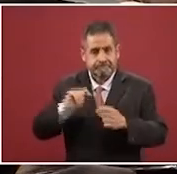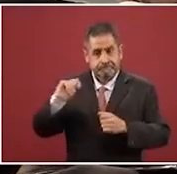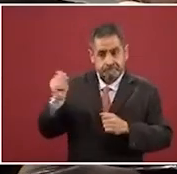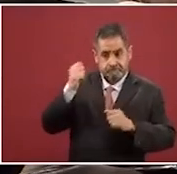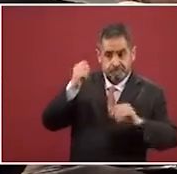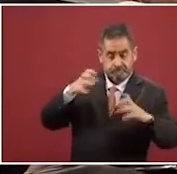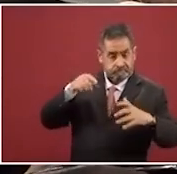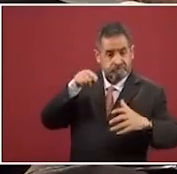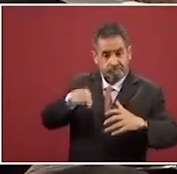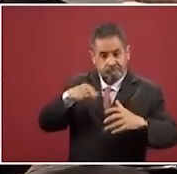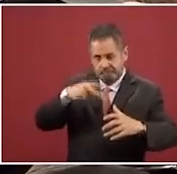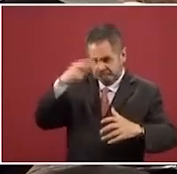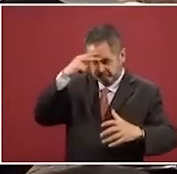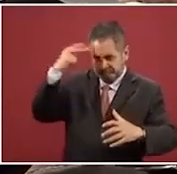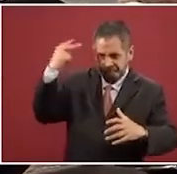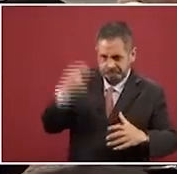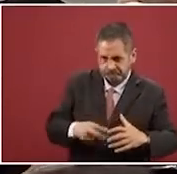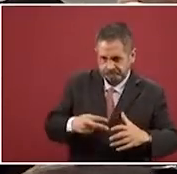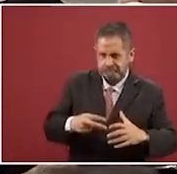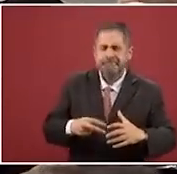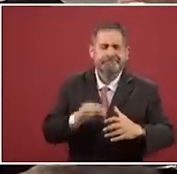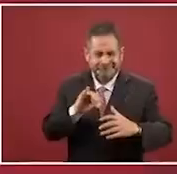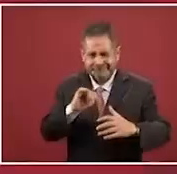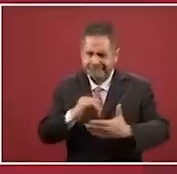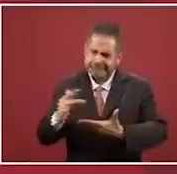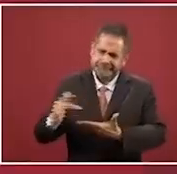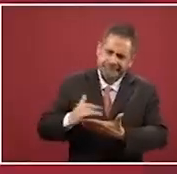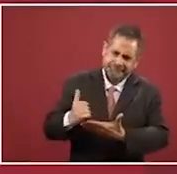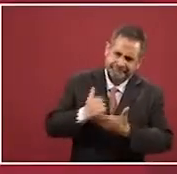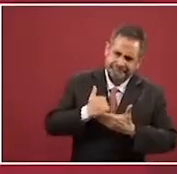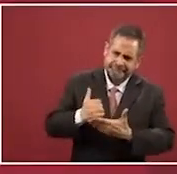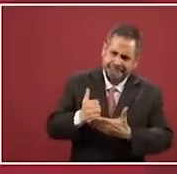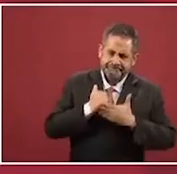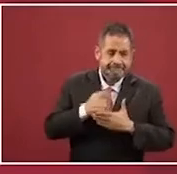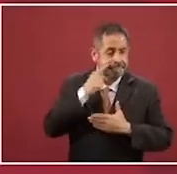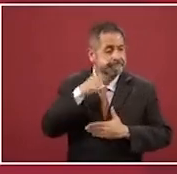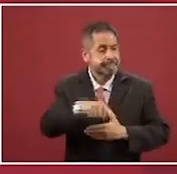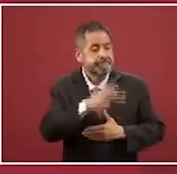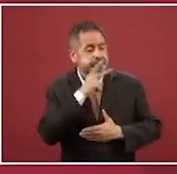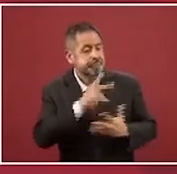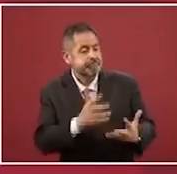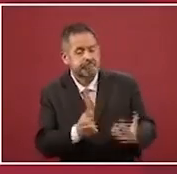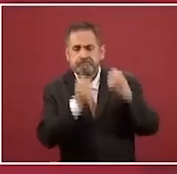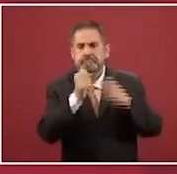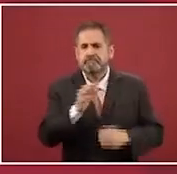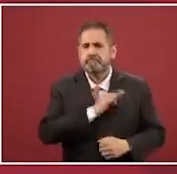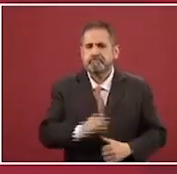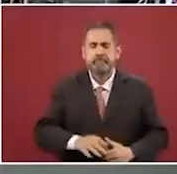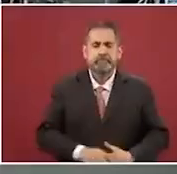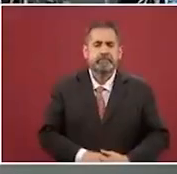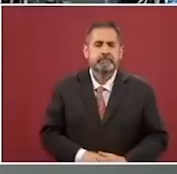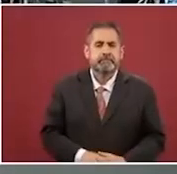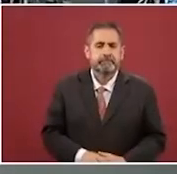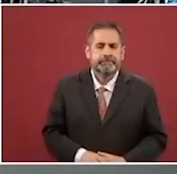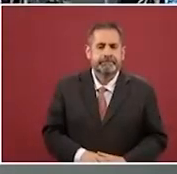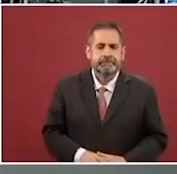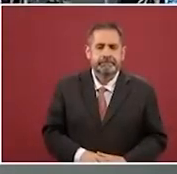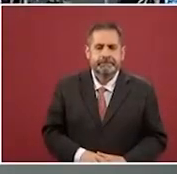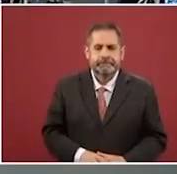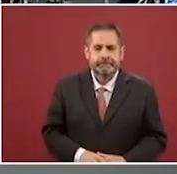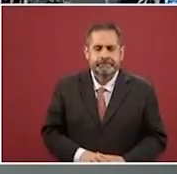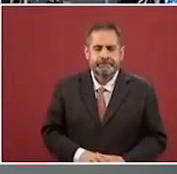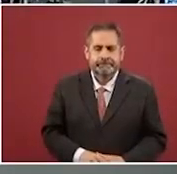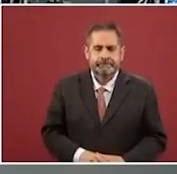técnicos mexicanos los que nos están ayudando a rescatar a Pemex. La